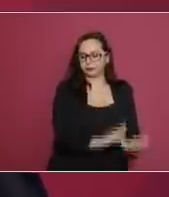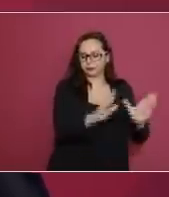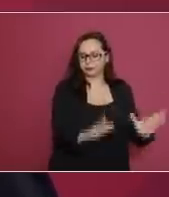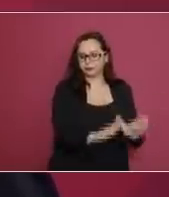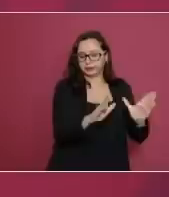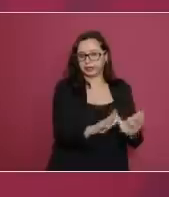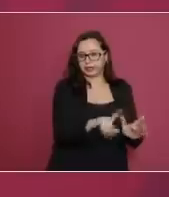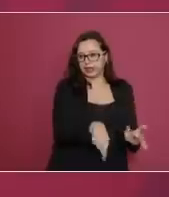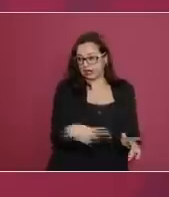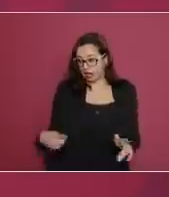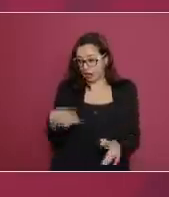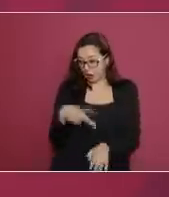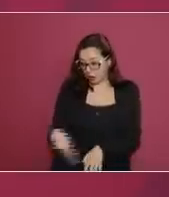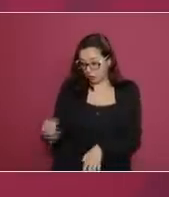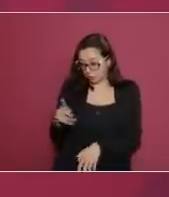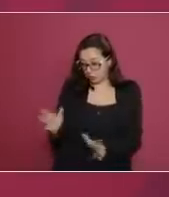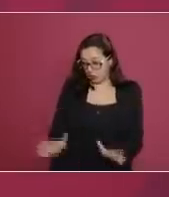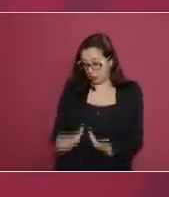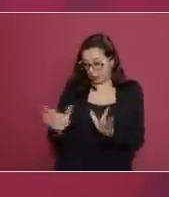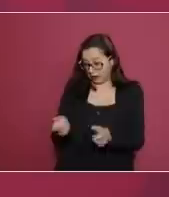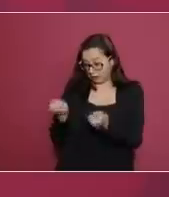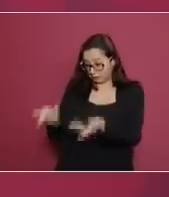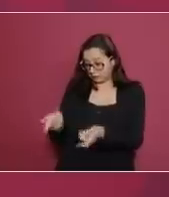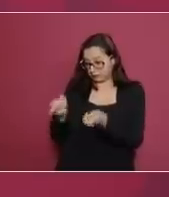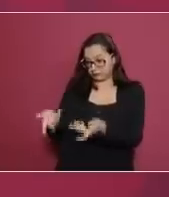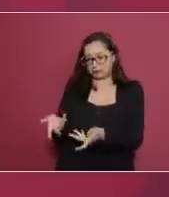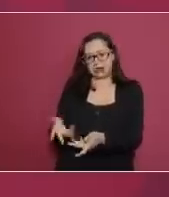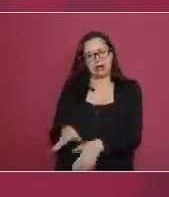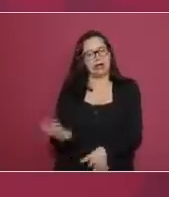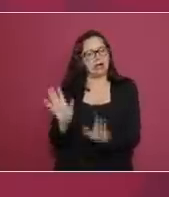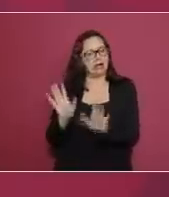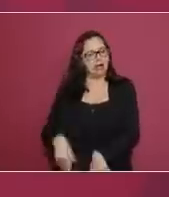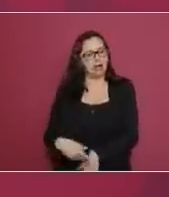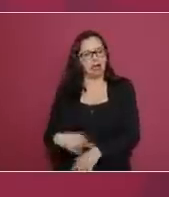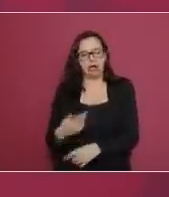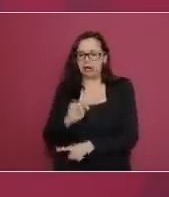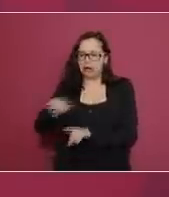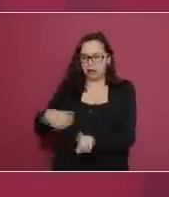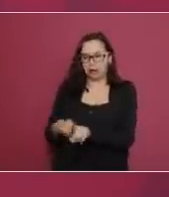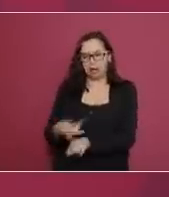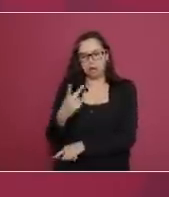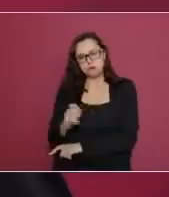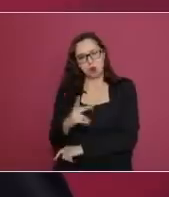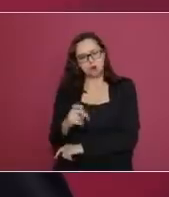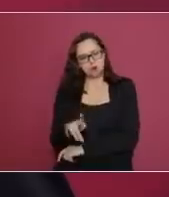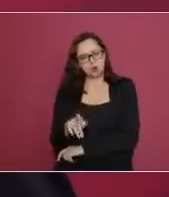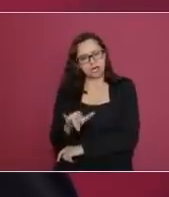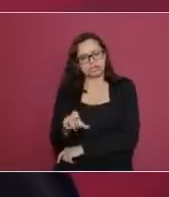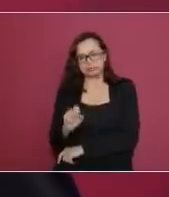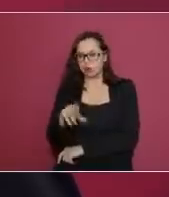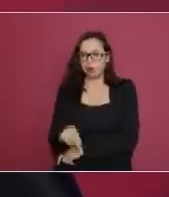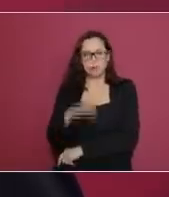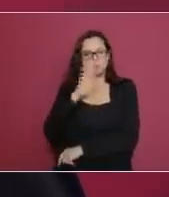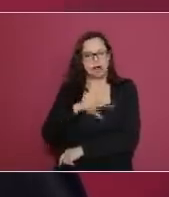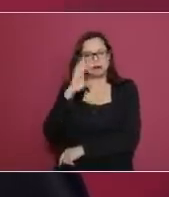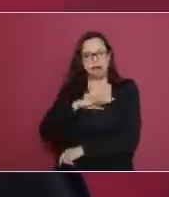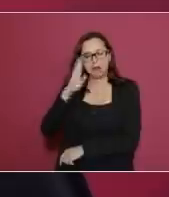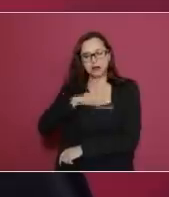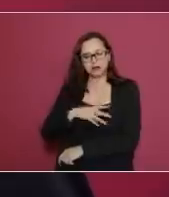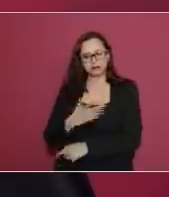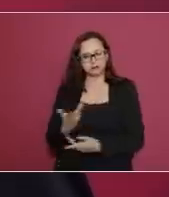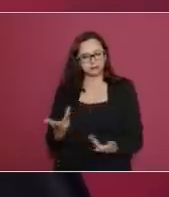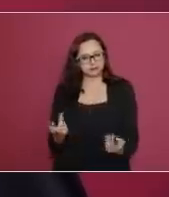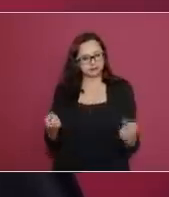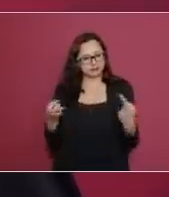Y lo que se le entrega a la gente es paternalismo, es populismo, ¿no? Y